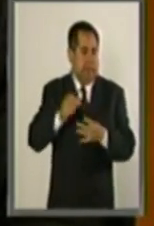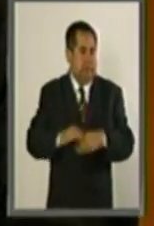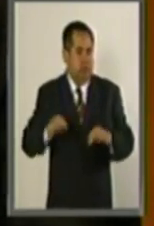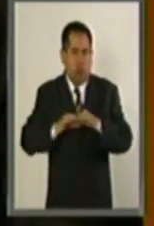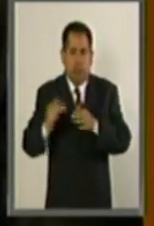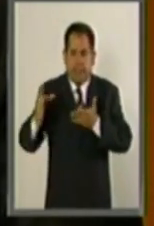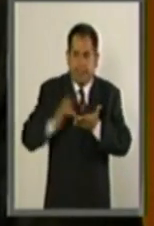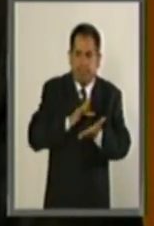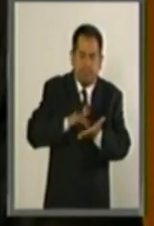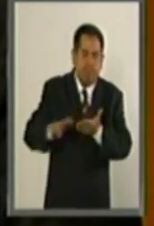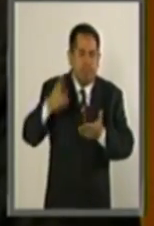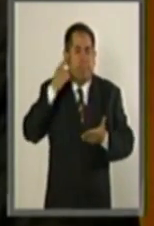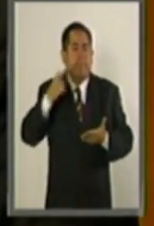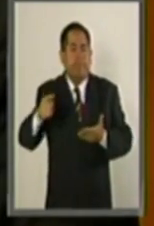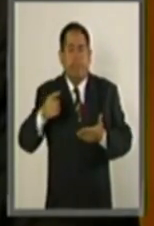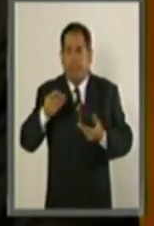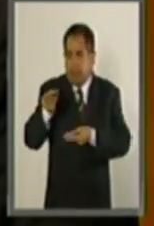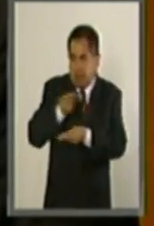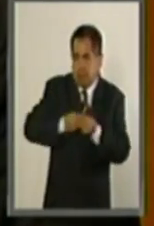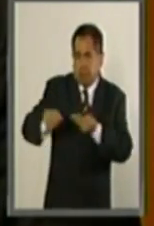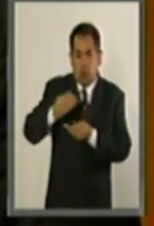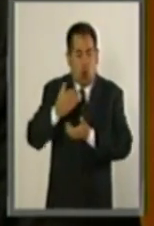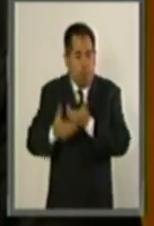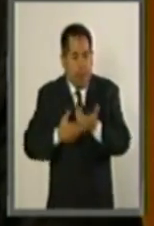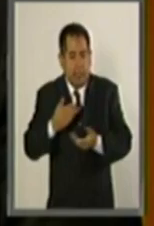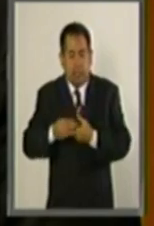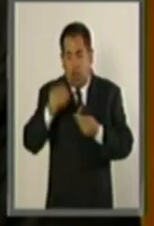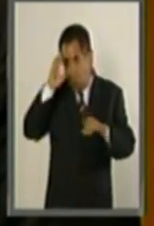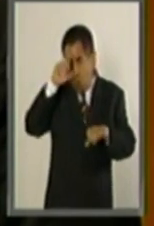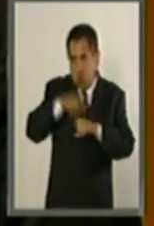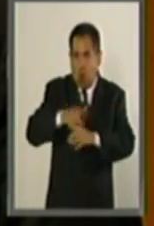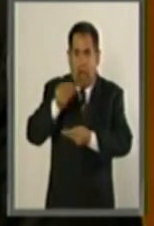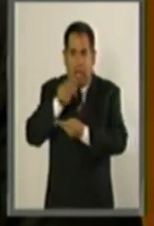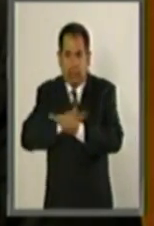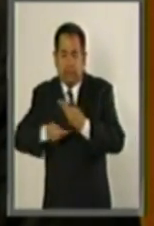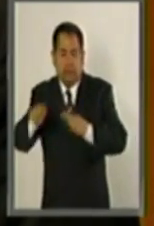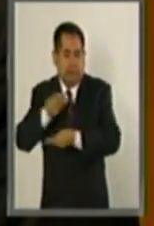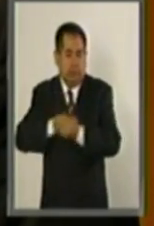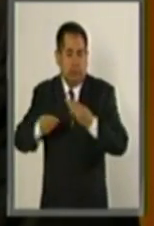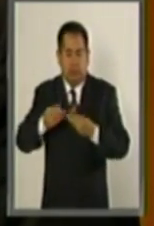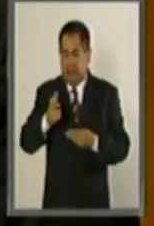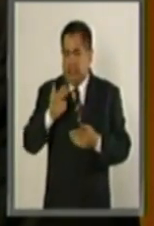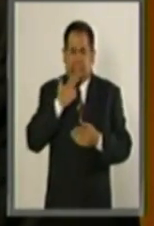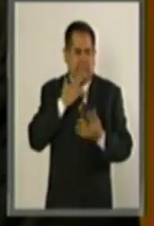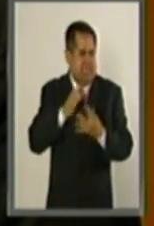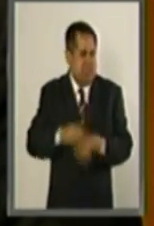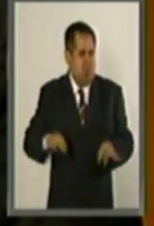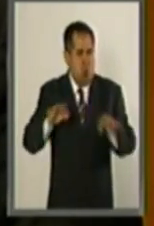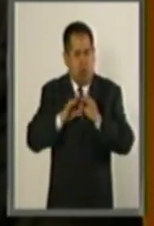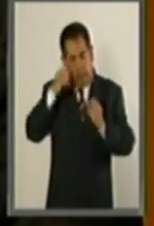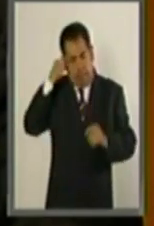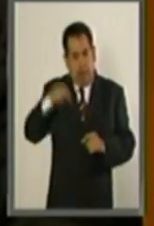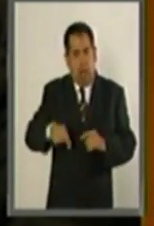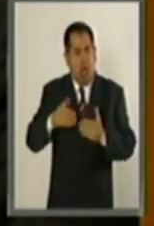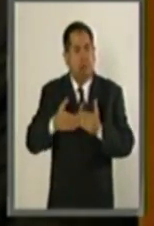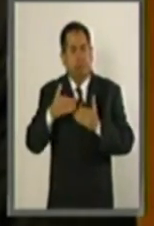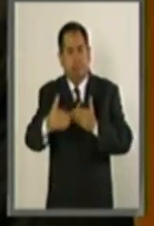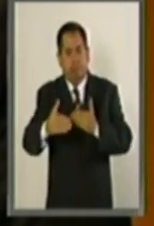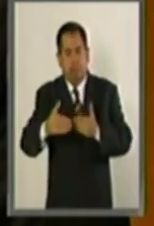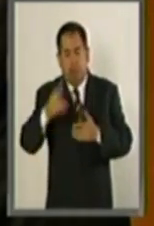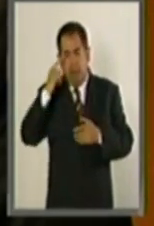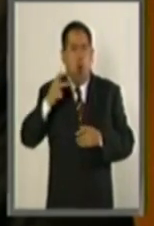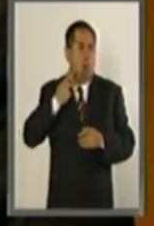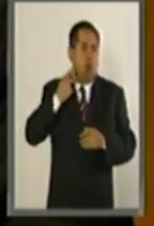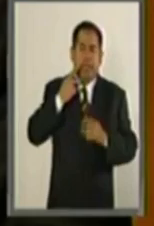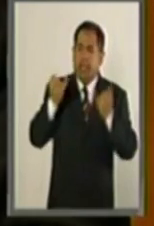maximizarse para que nuestros intercambios comerciales, así como los culturales, formen parte imprescindible de nuestras respectivas